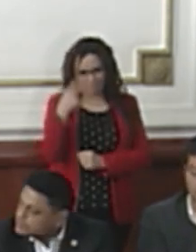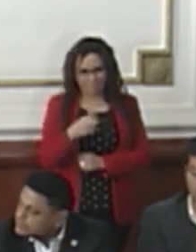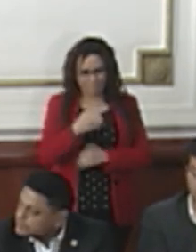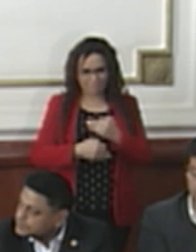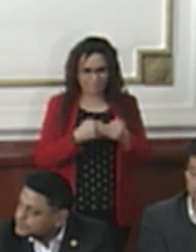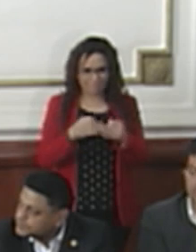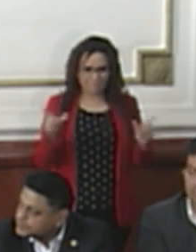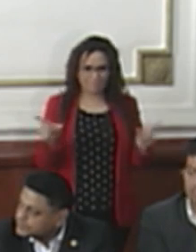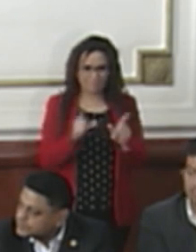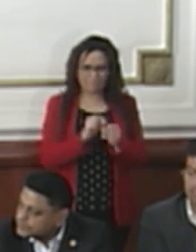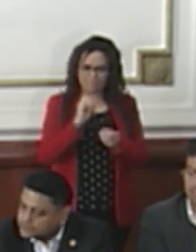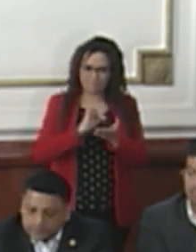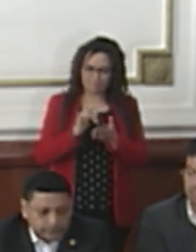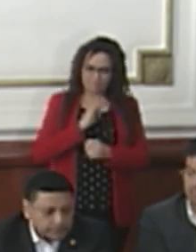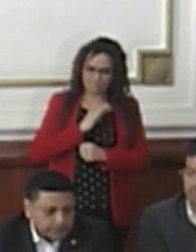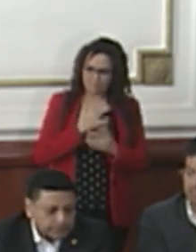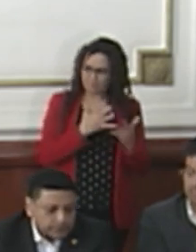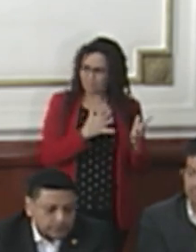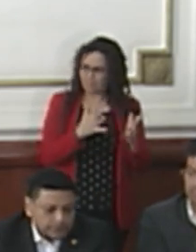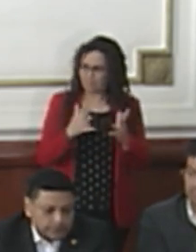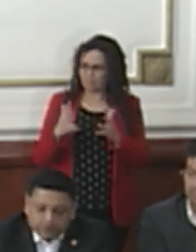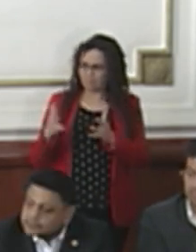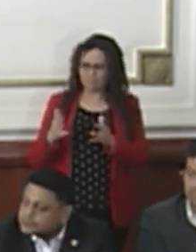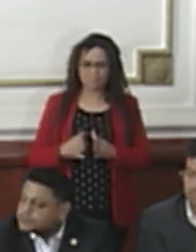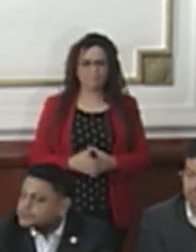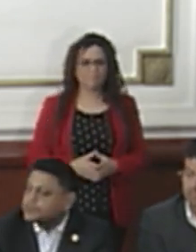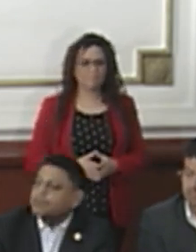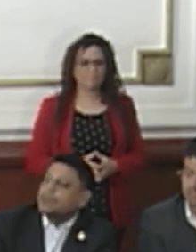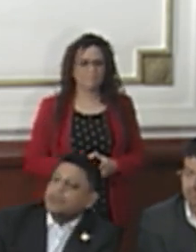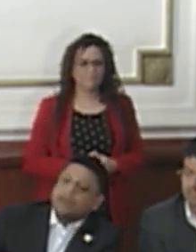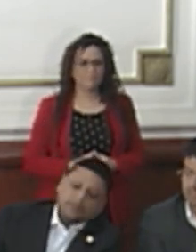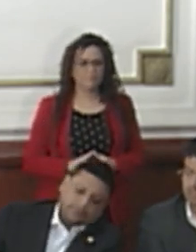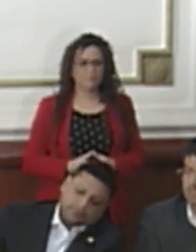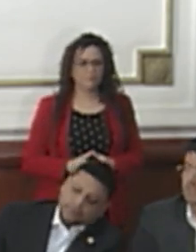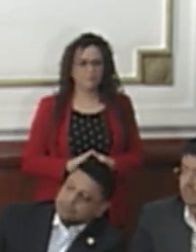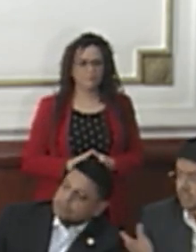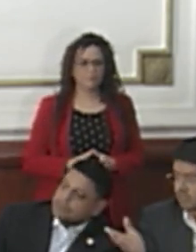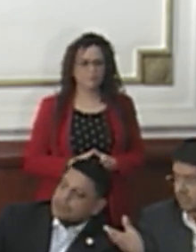mi participación, enhorabuena, muchas felicidades y estamos a sus órdenes.